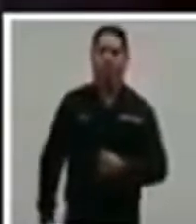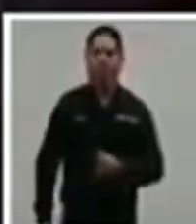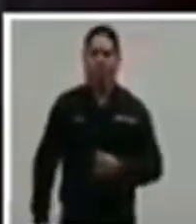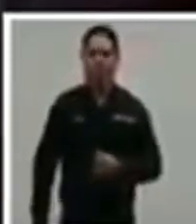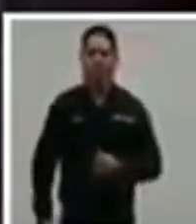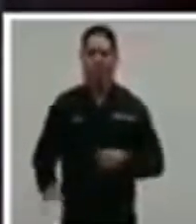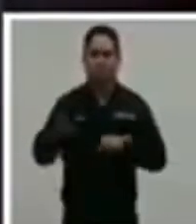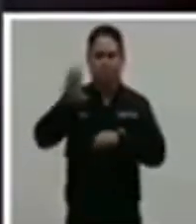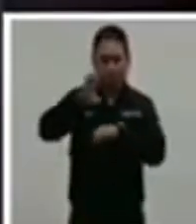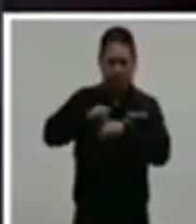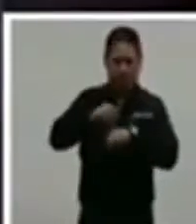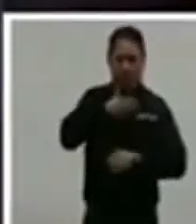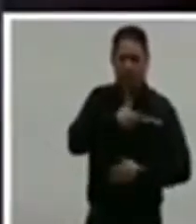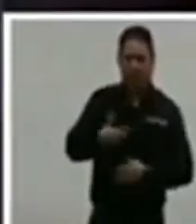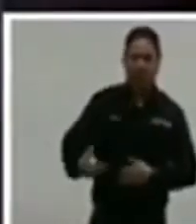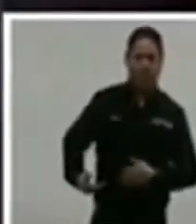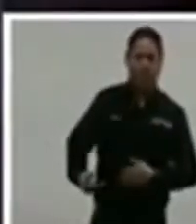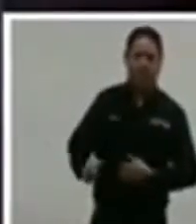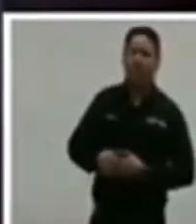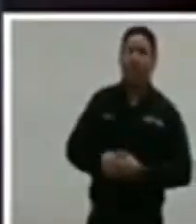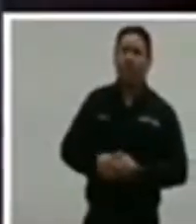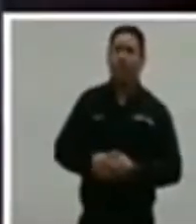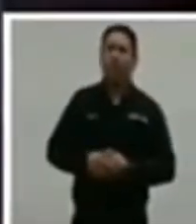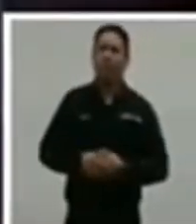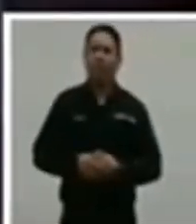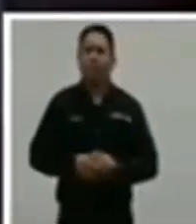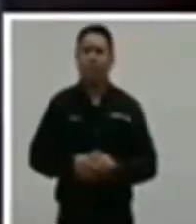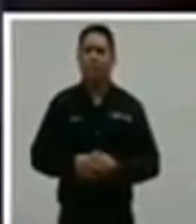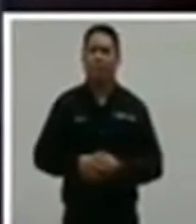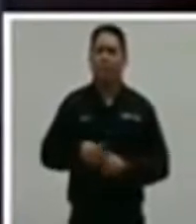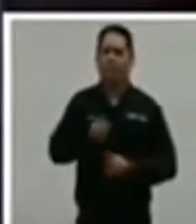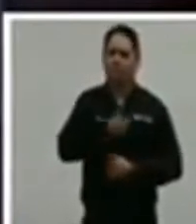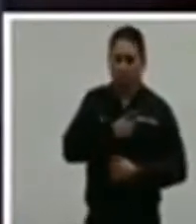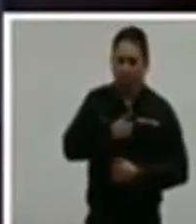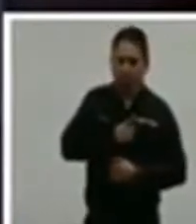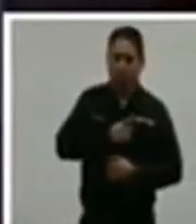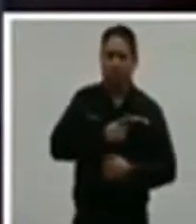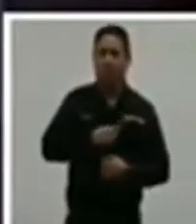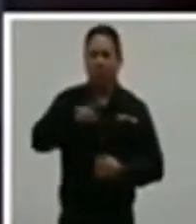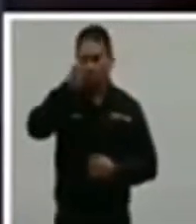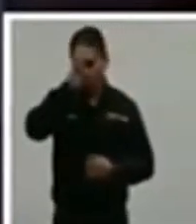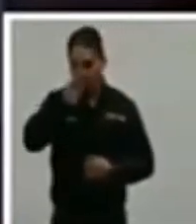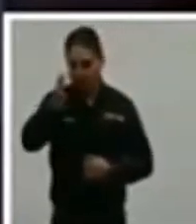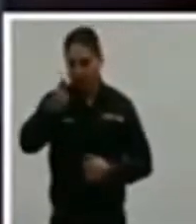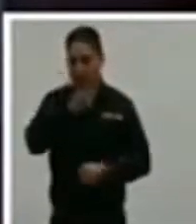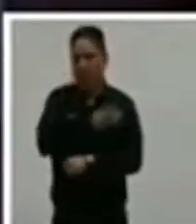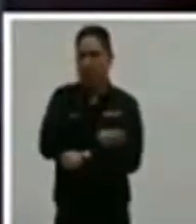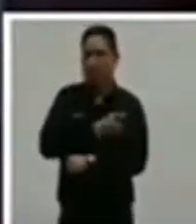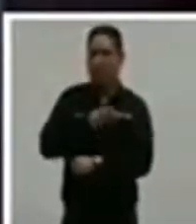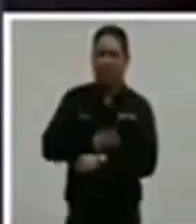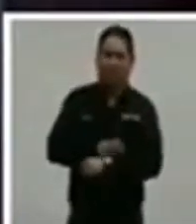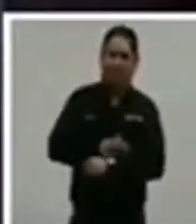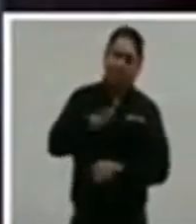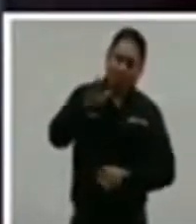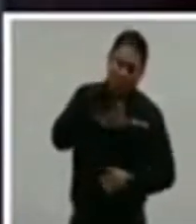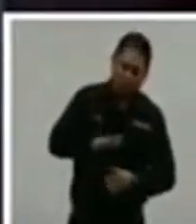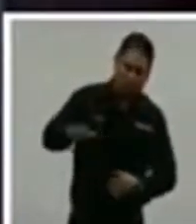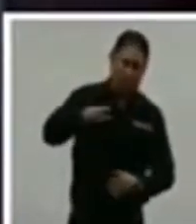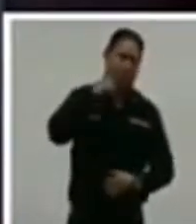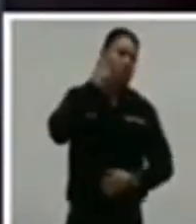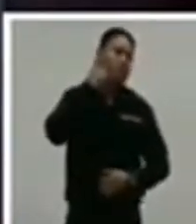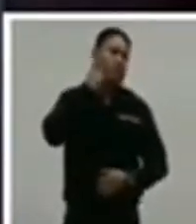con el permiso nuevamente de la presidencia, quiero hacer del conocimiento superior de todos mis compañeros y compañeras